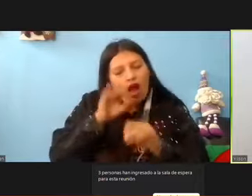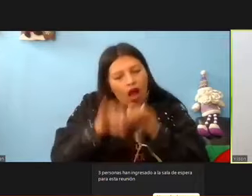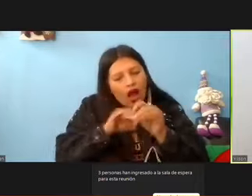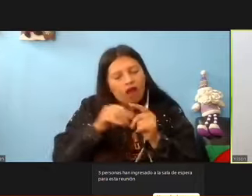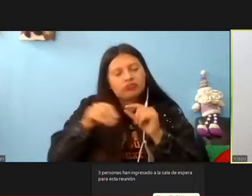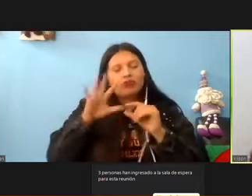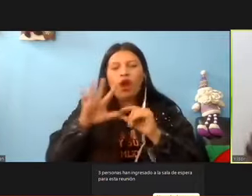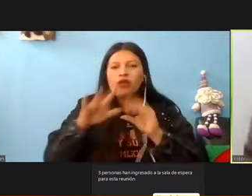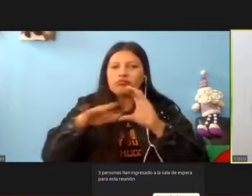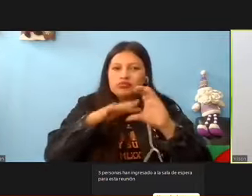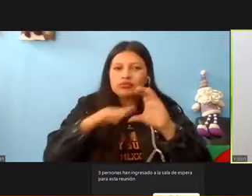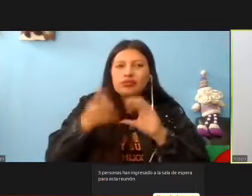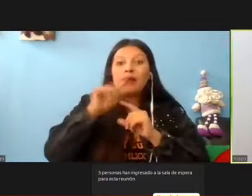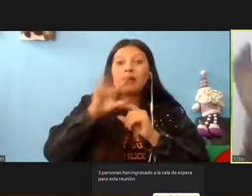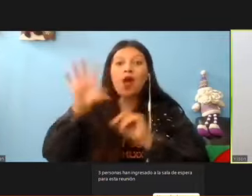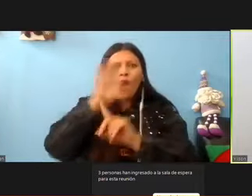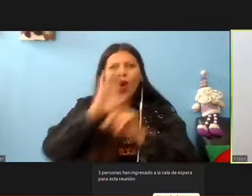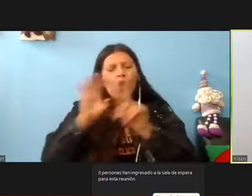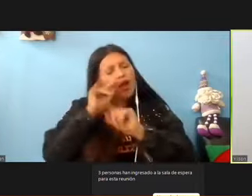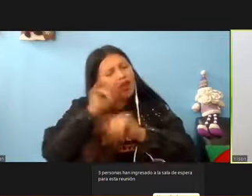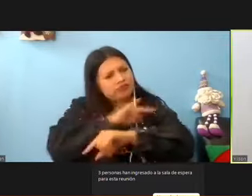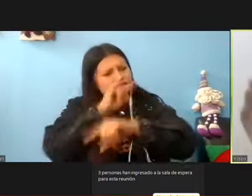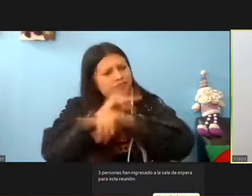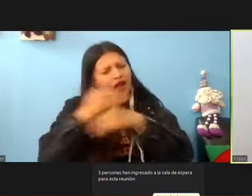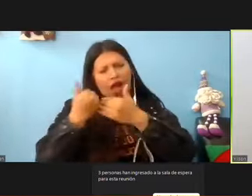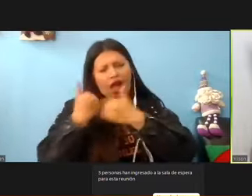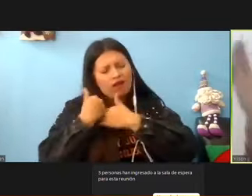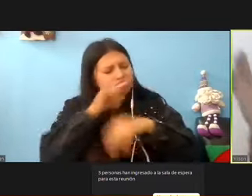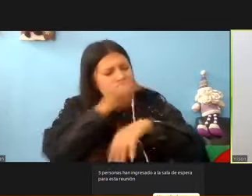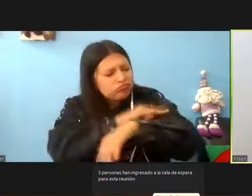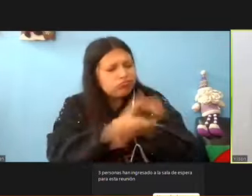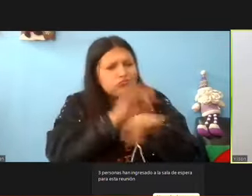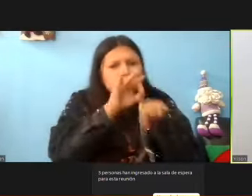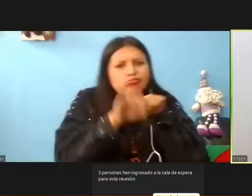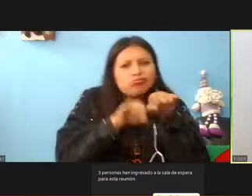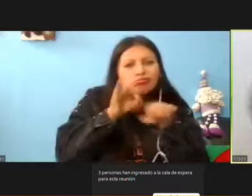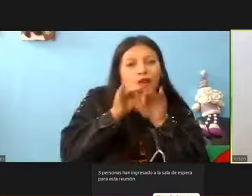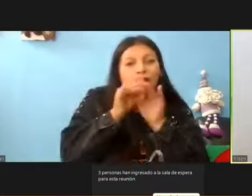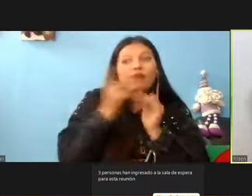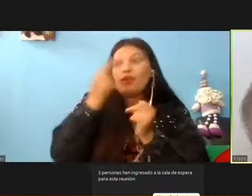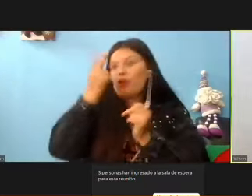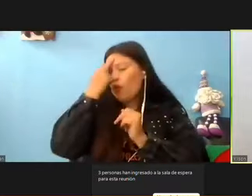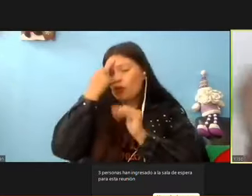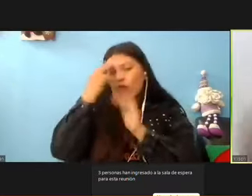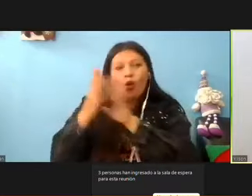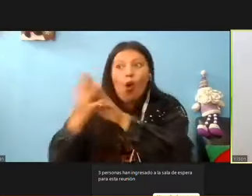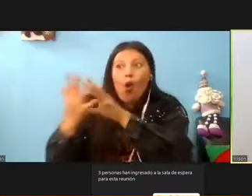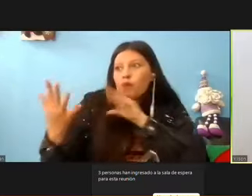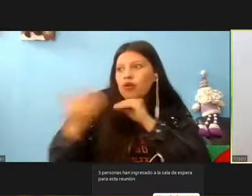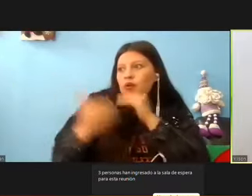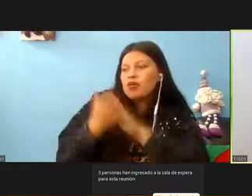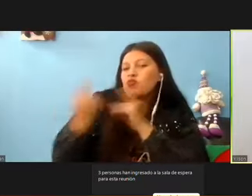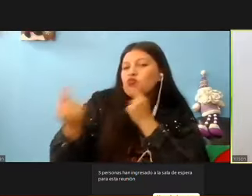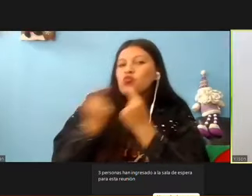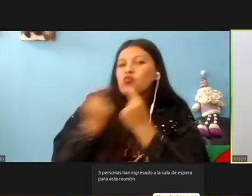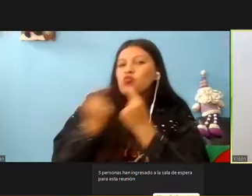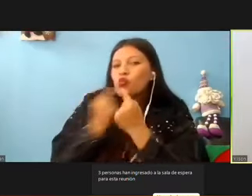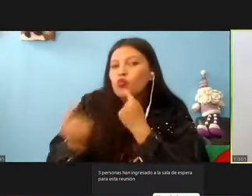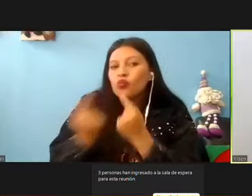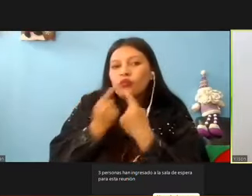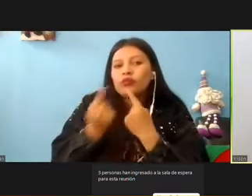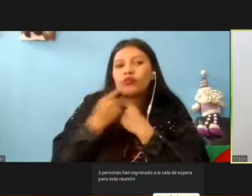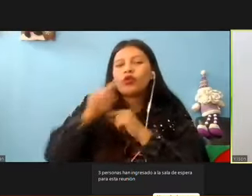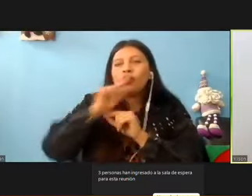Colombia, ¿cierto? Y por qué no posteriormente, pues, replicar y entrar en diálogo con los otros países de